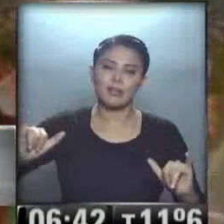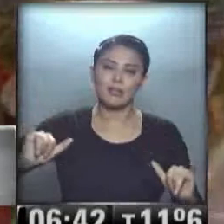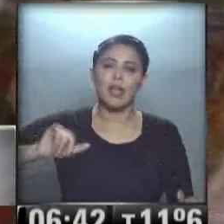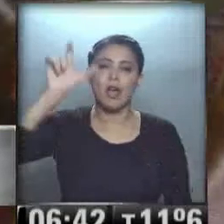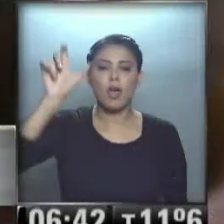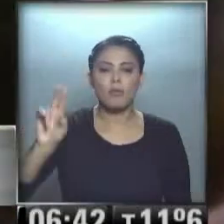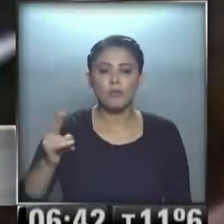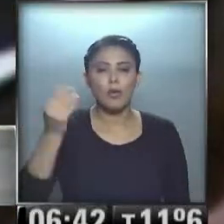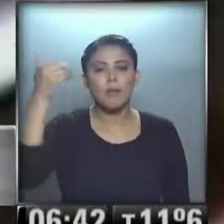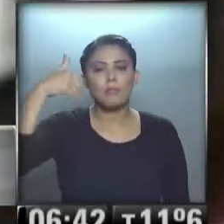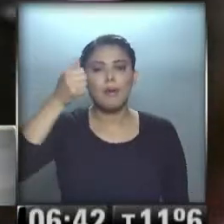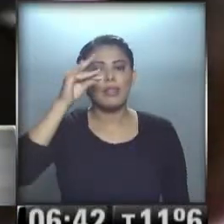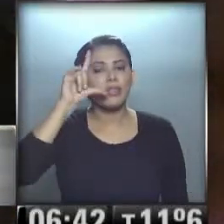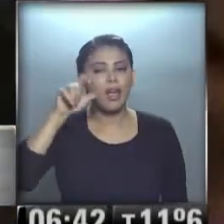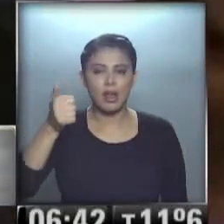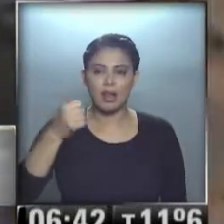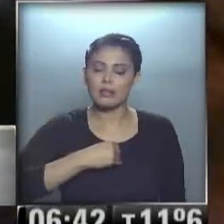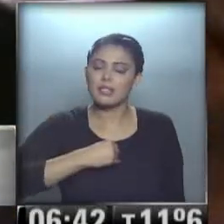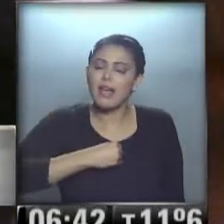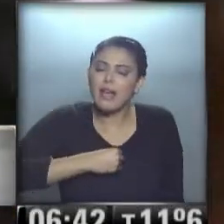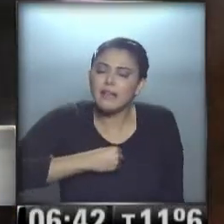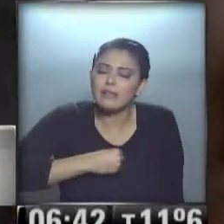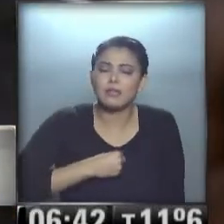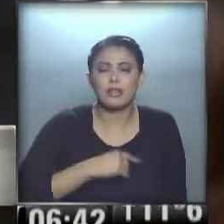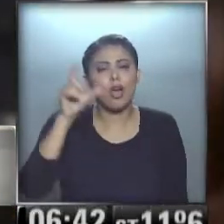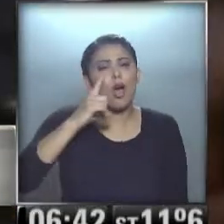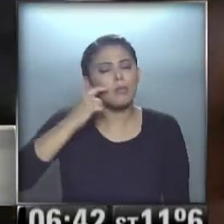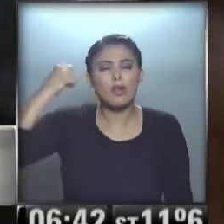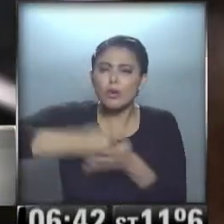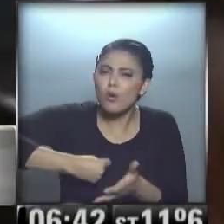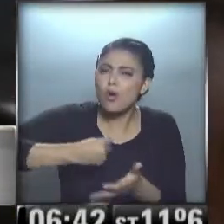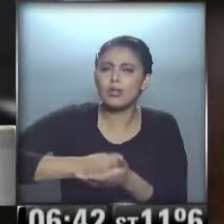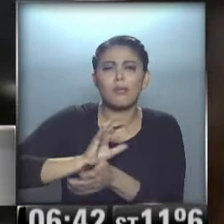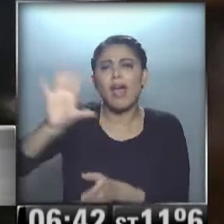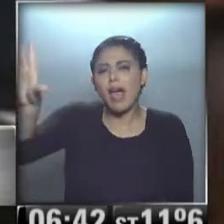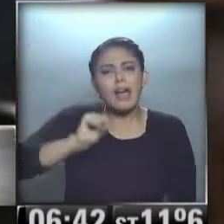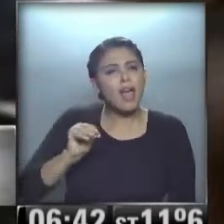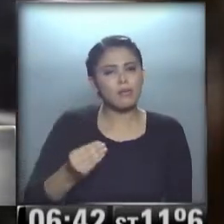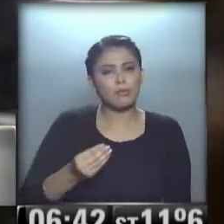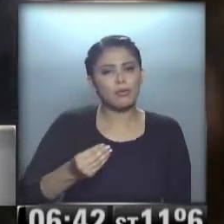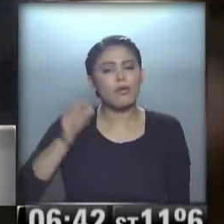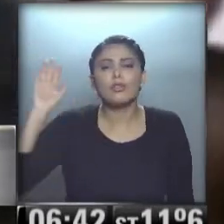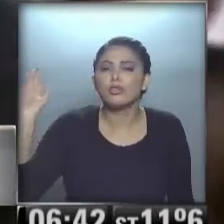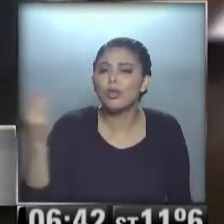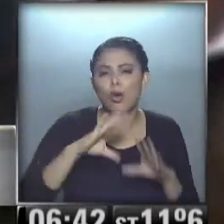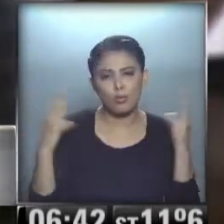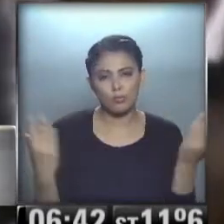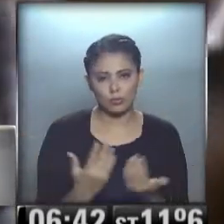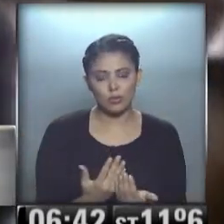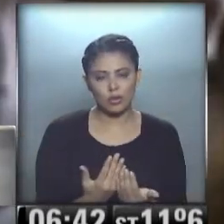a Nelson Mandela. Lo sentimos en el corazón, un gran luchador, un ejemplo para absolutamente todo el